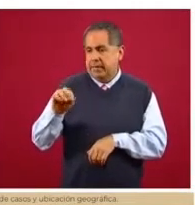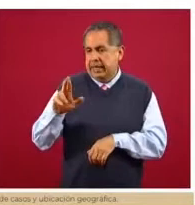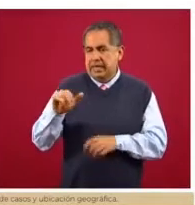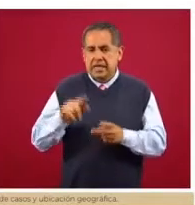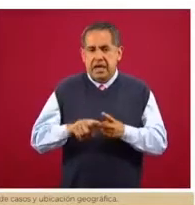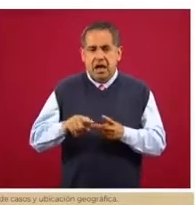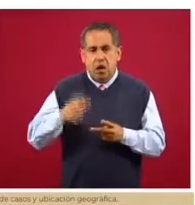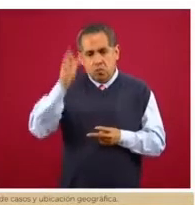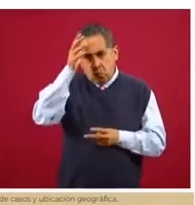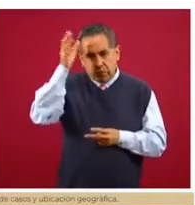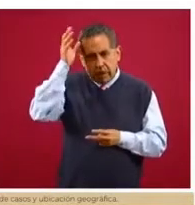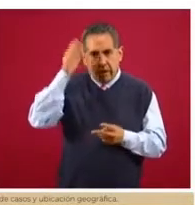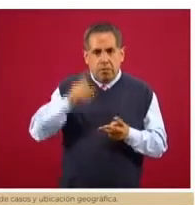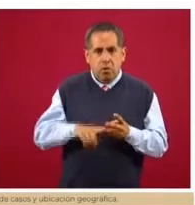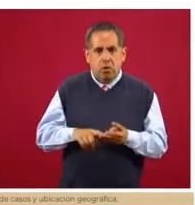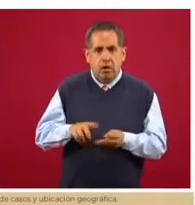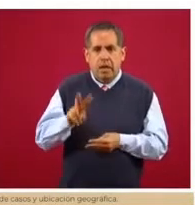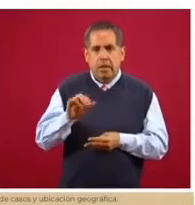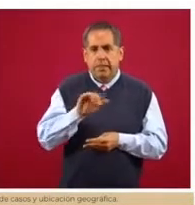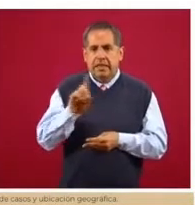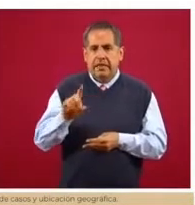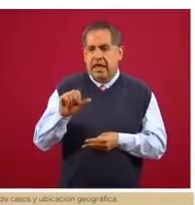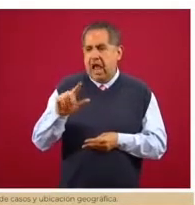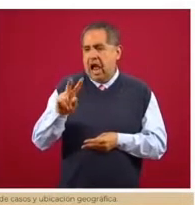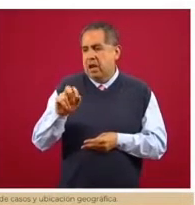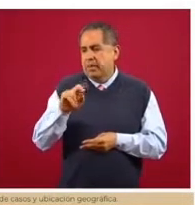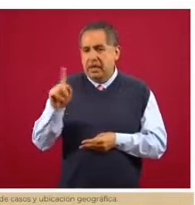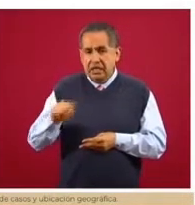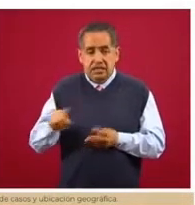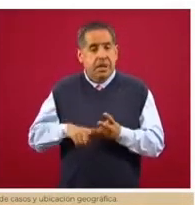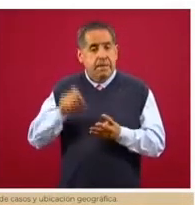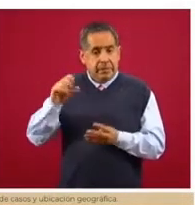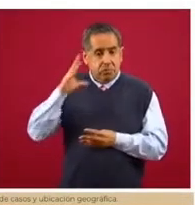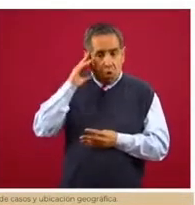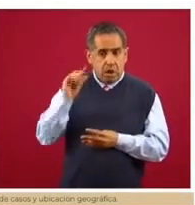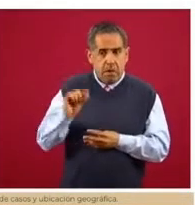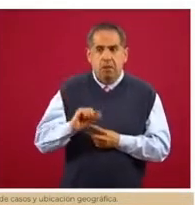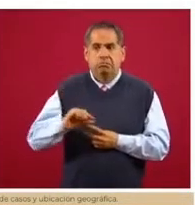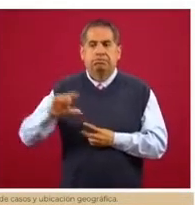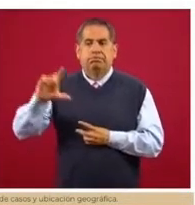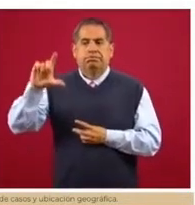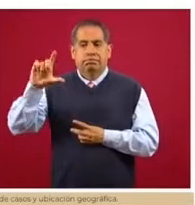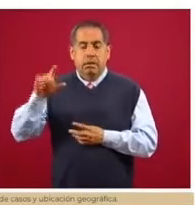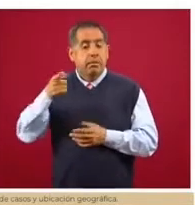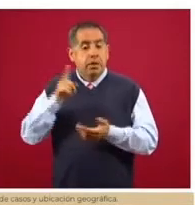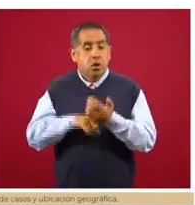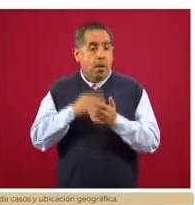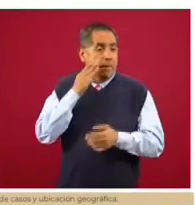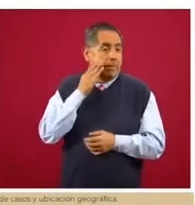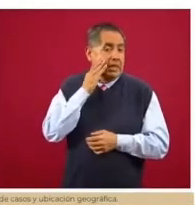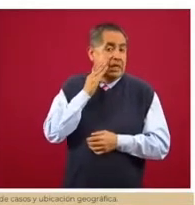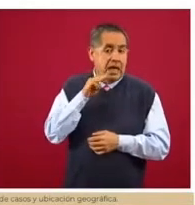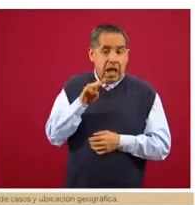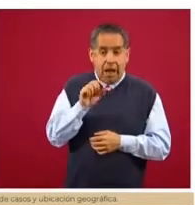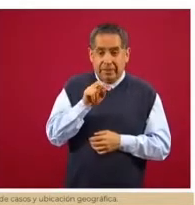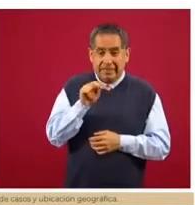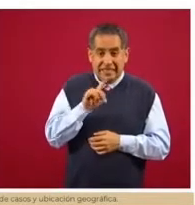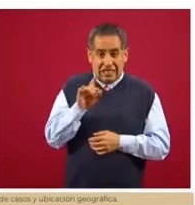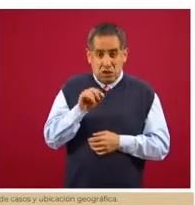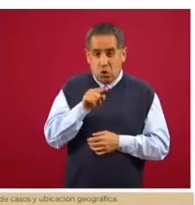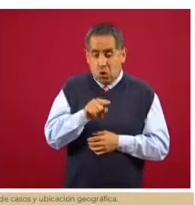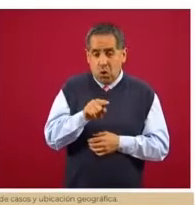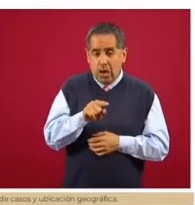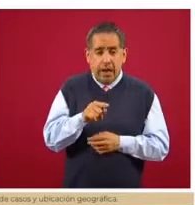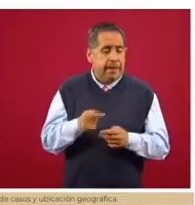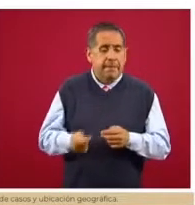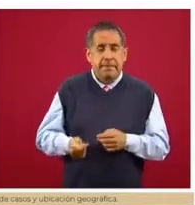decir, Cuauhtémoc, Villa de Álvarez y la misma Colima. Sin embargo, vean ustedes cómo Manzanillo, que es el naranja claro,